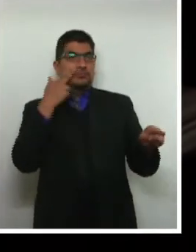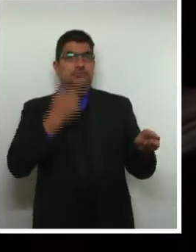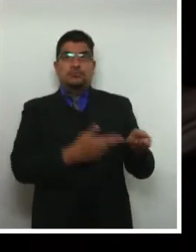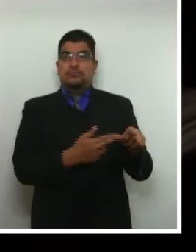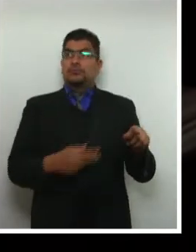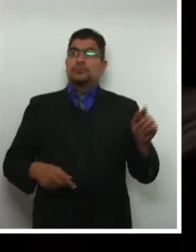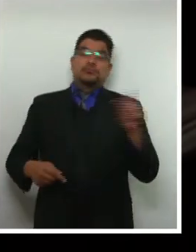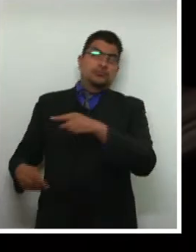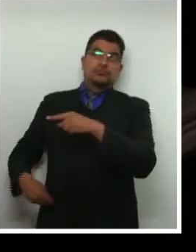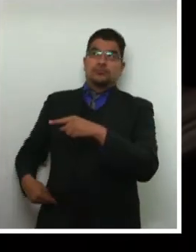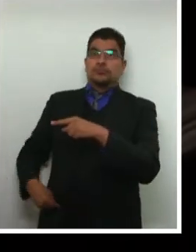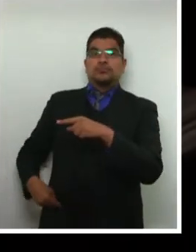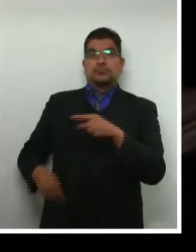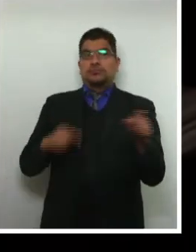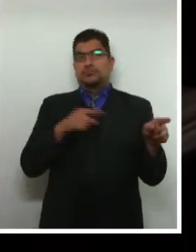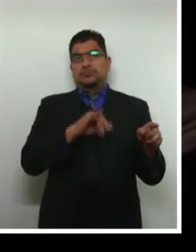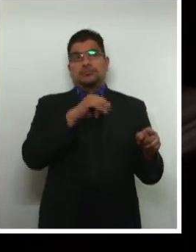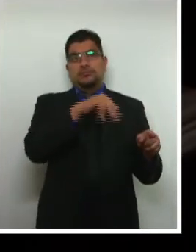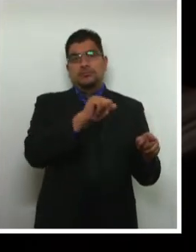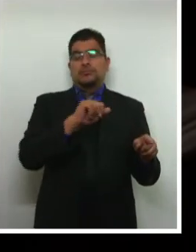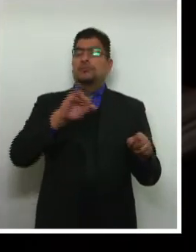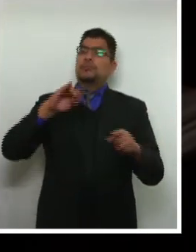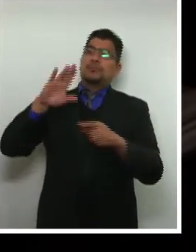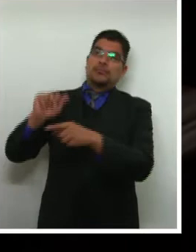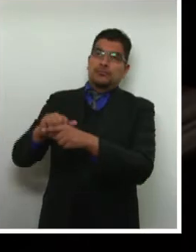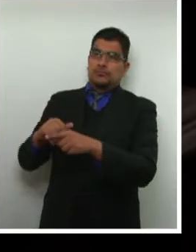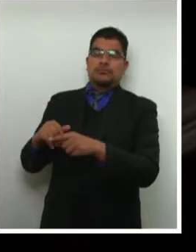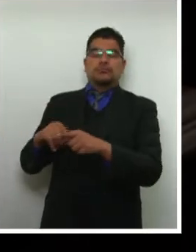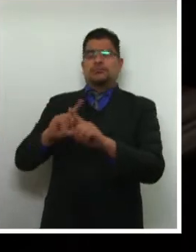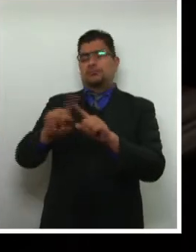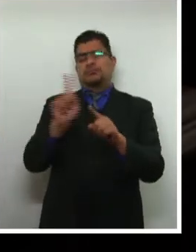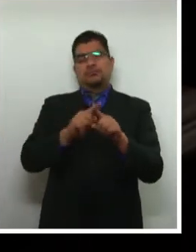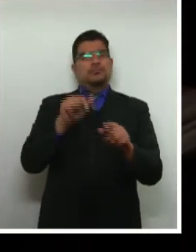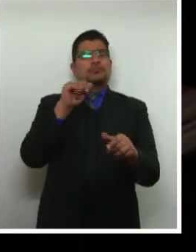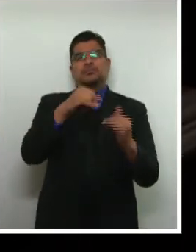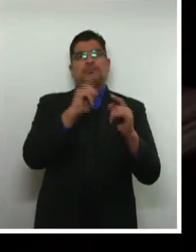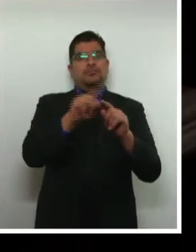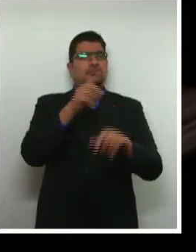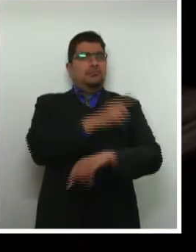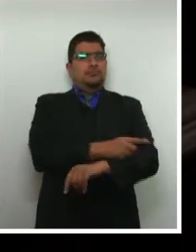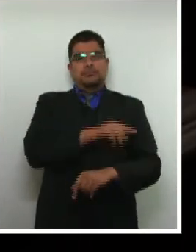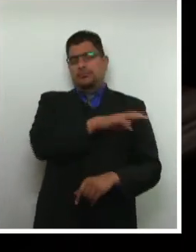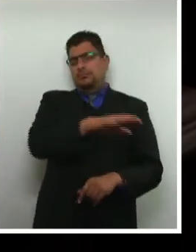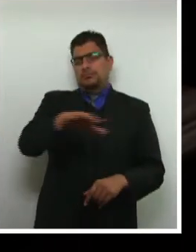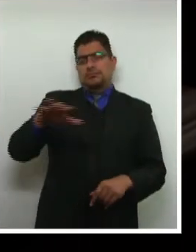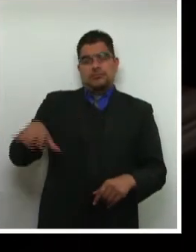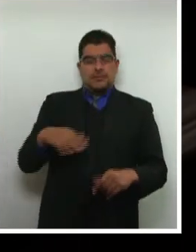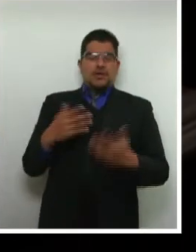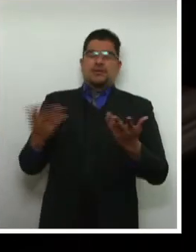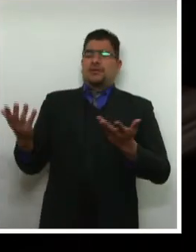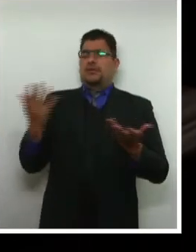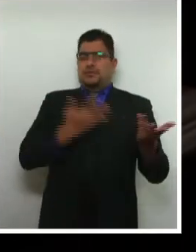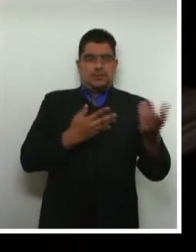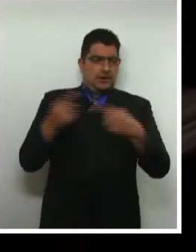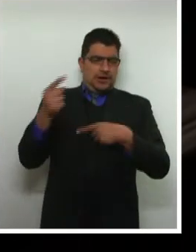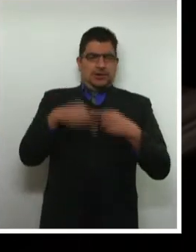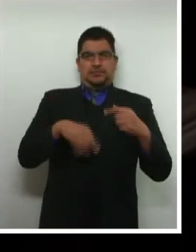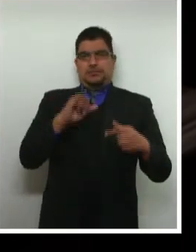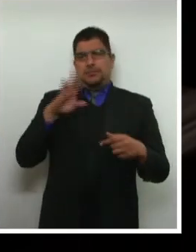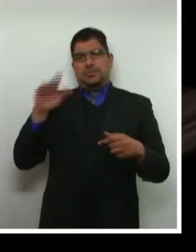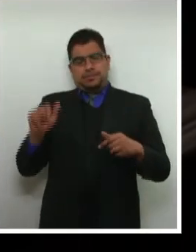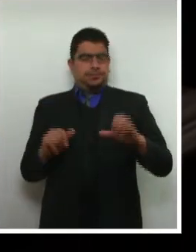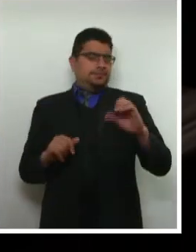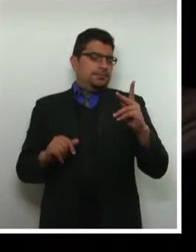entre el jefe de gobierno, el INA, el INBA, bueno, en este caso las delegaciones, y al final el INVEA,